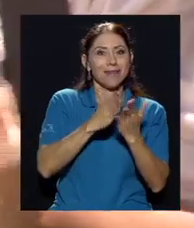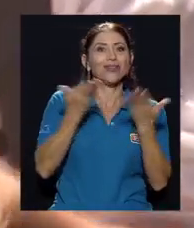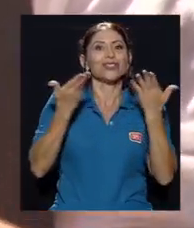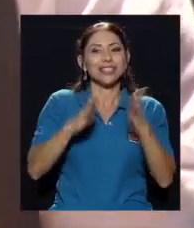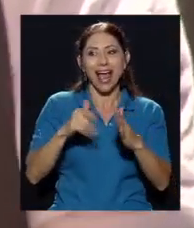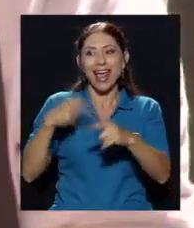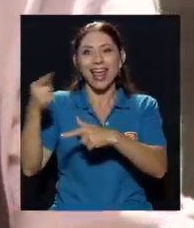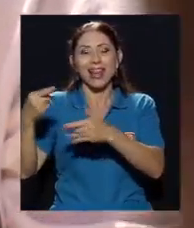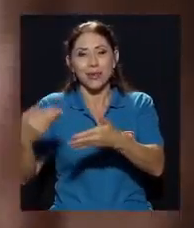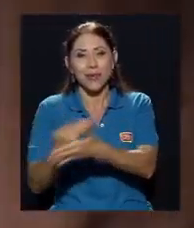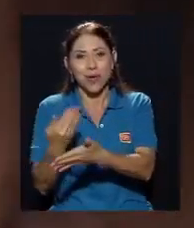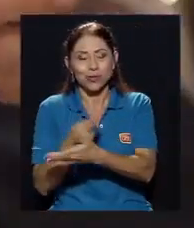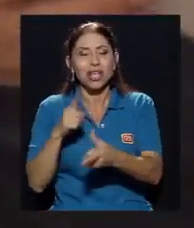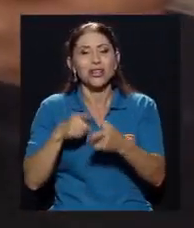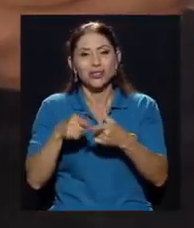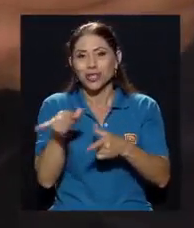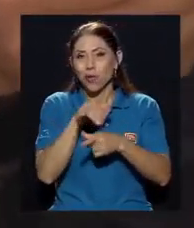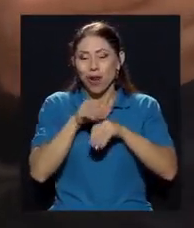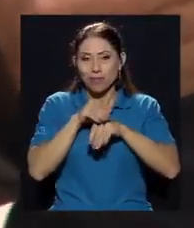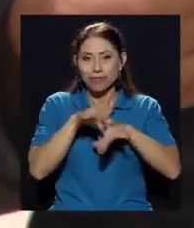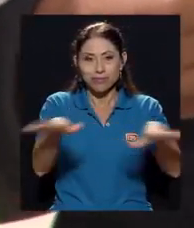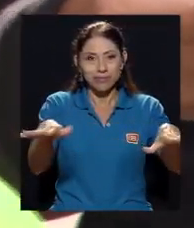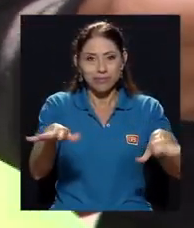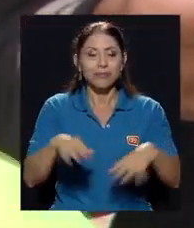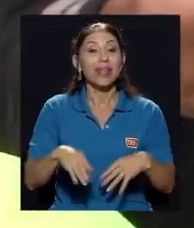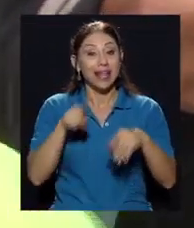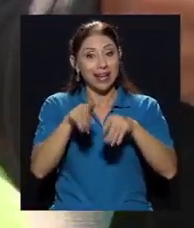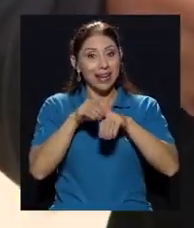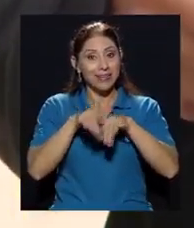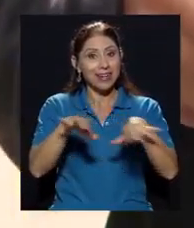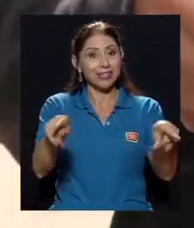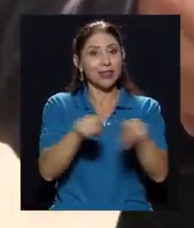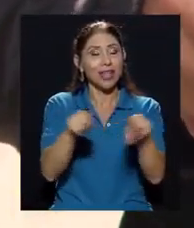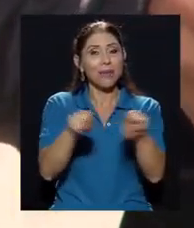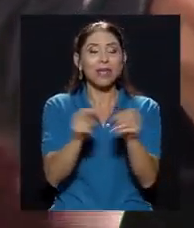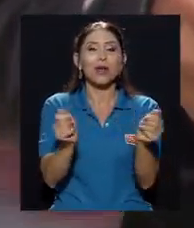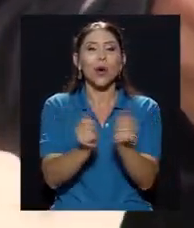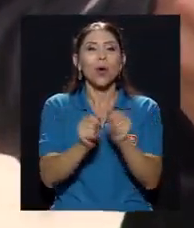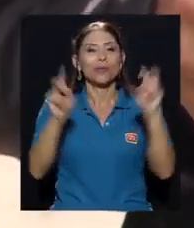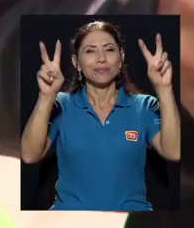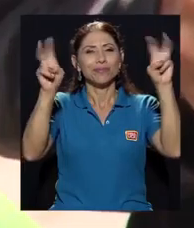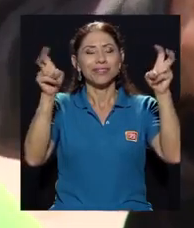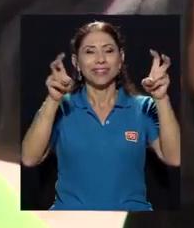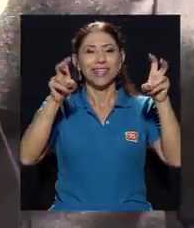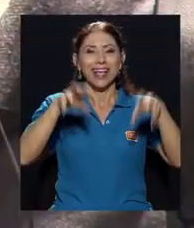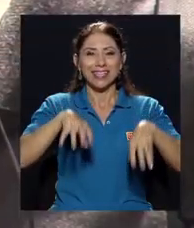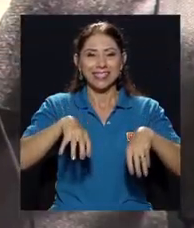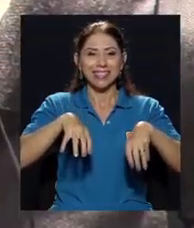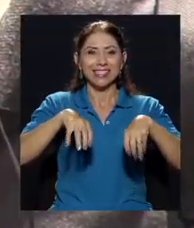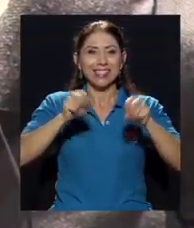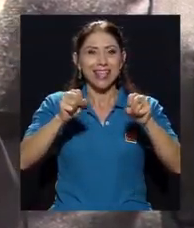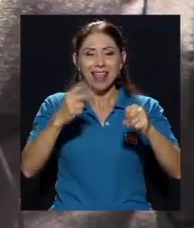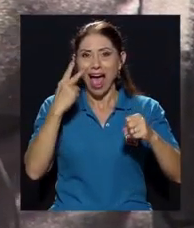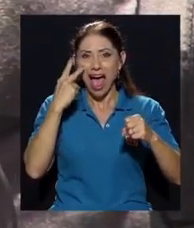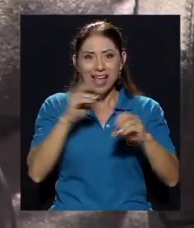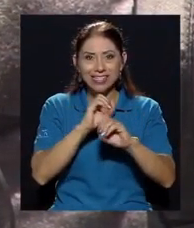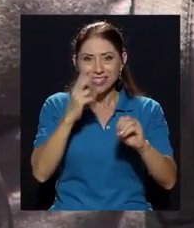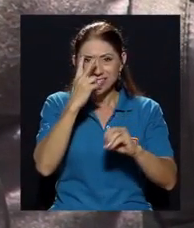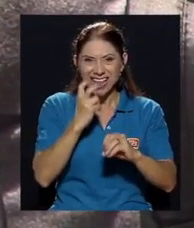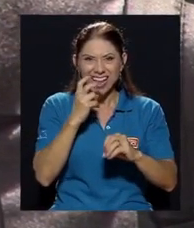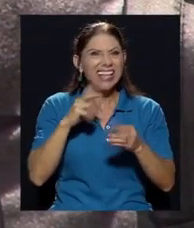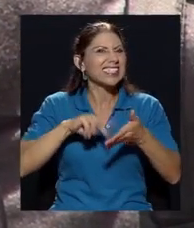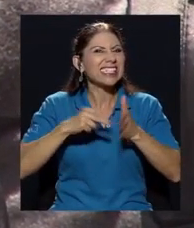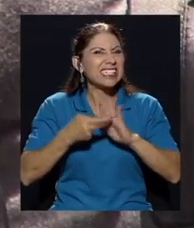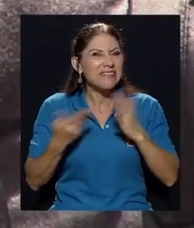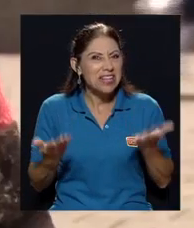igual en por medio de la liberación. La liberación también se realizó por medio de las citas ciegas. En esta dinámica el libro se envuelve para